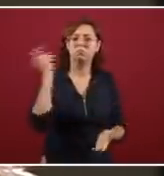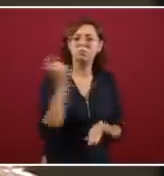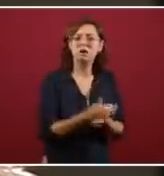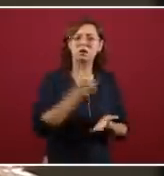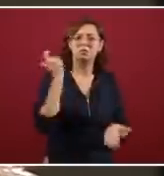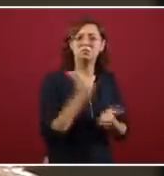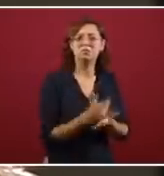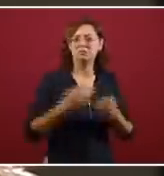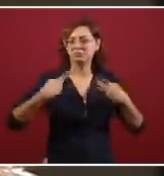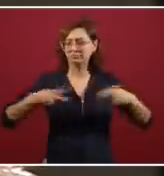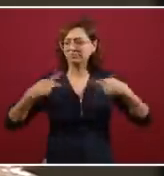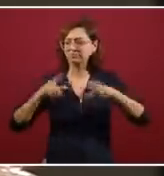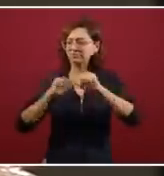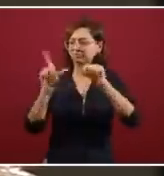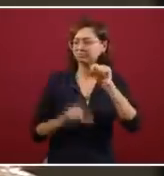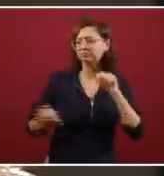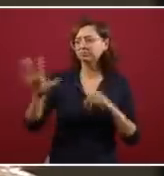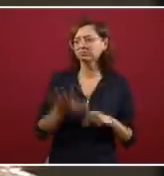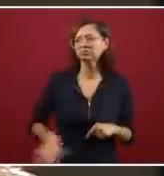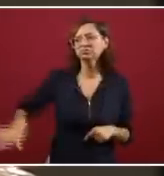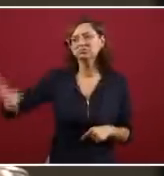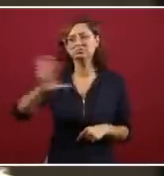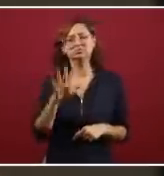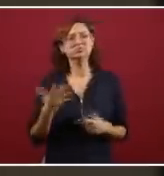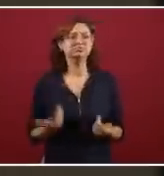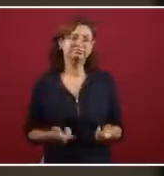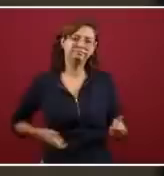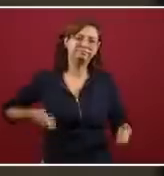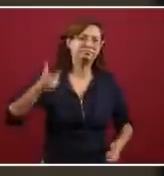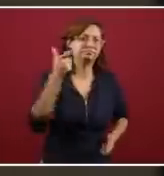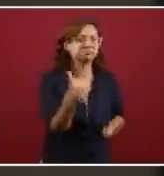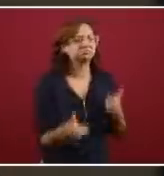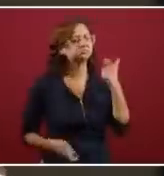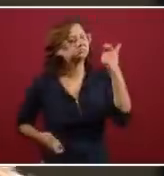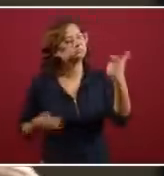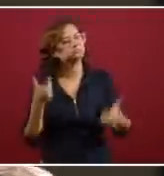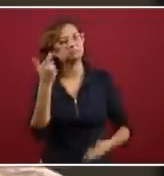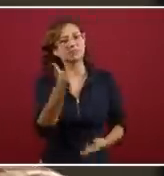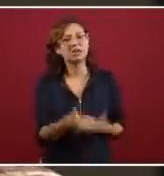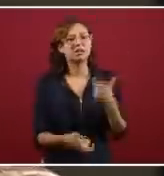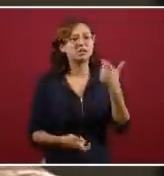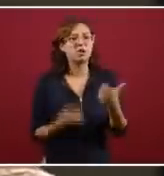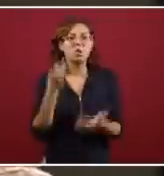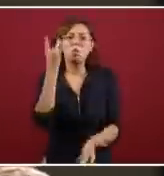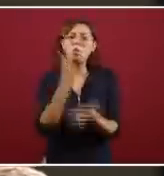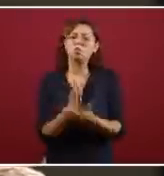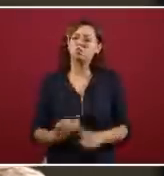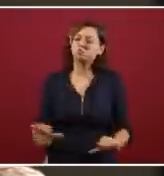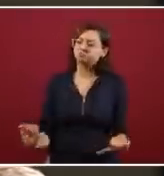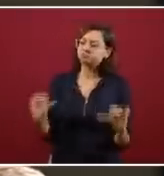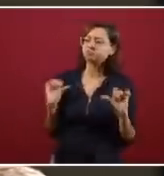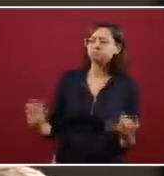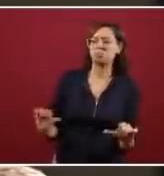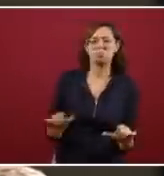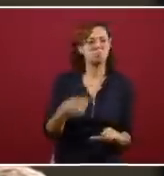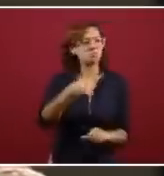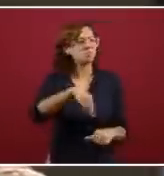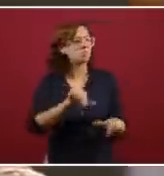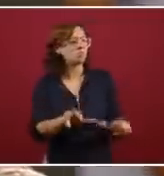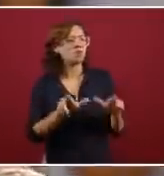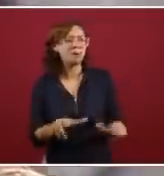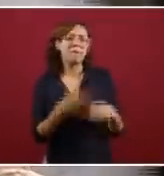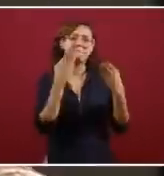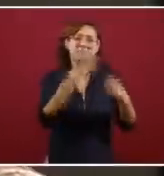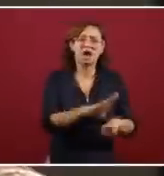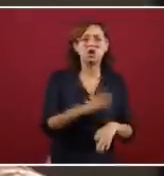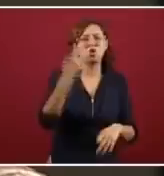de los mexicanos, y finalmente los que se vieron beneficiados fueron los magnates, los banqueros, y bueno, finalmente eso sigue